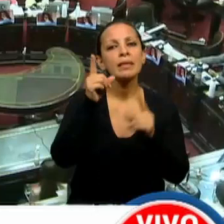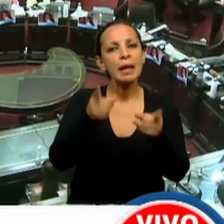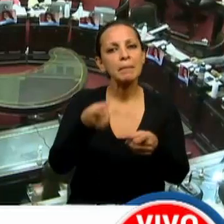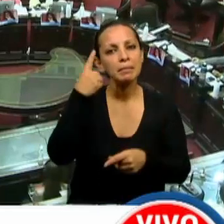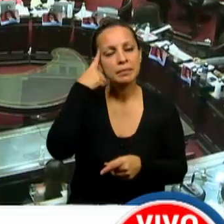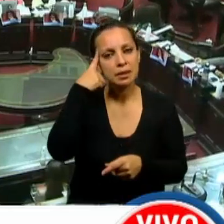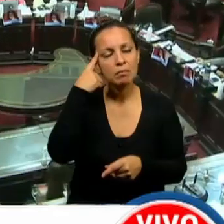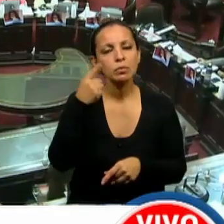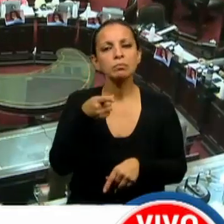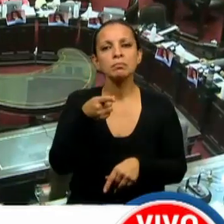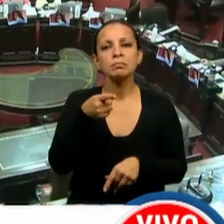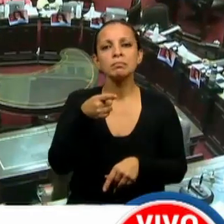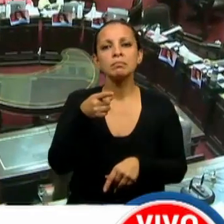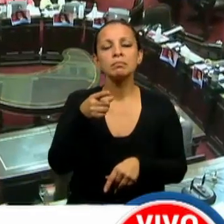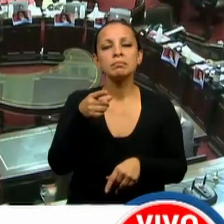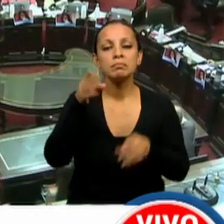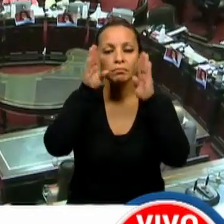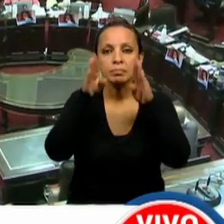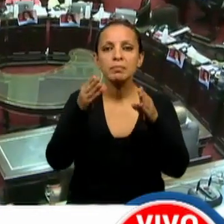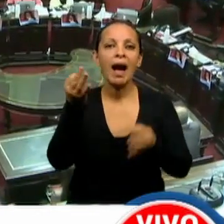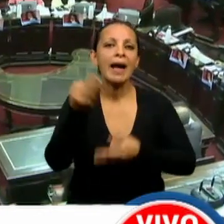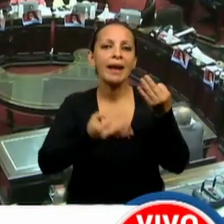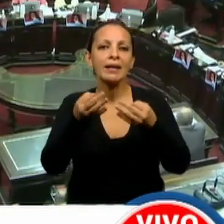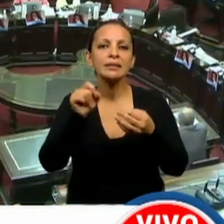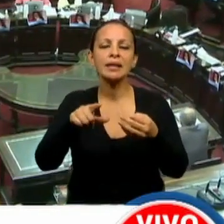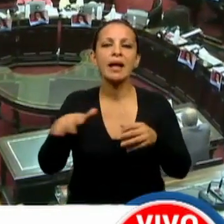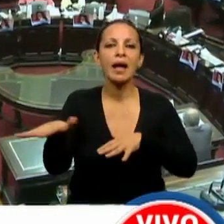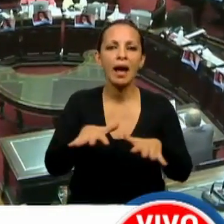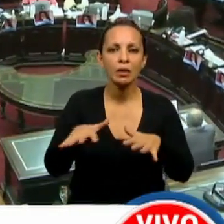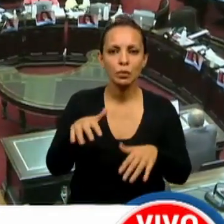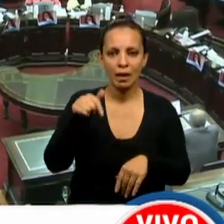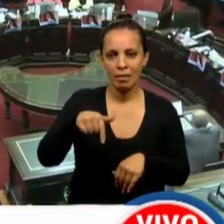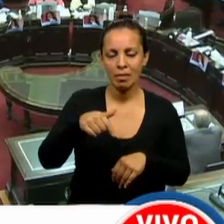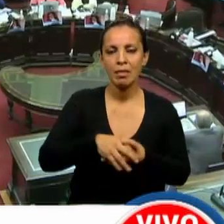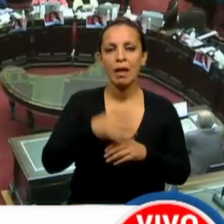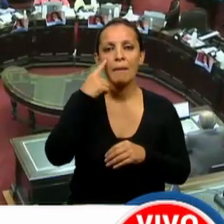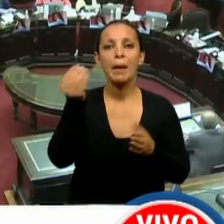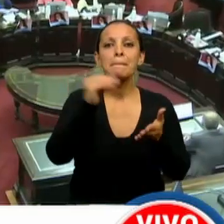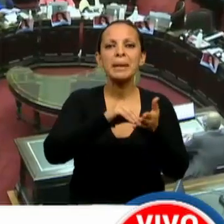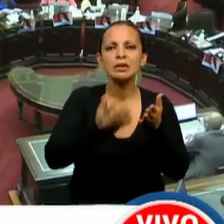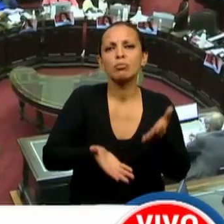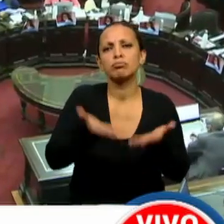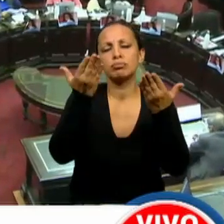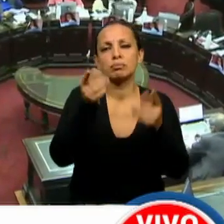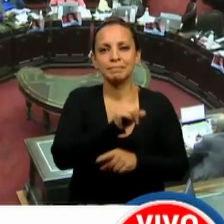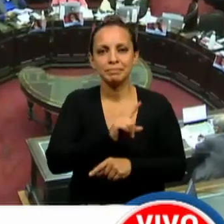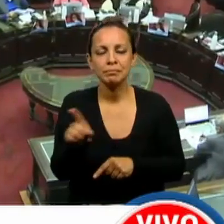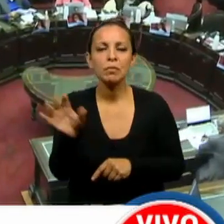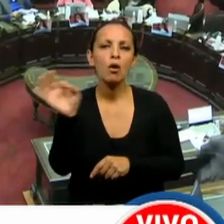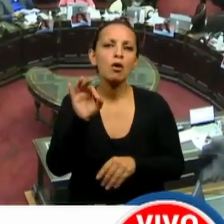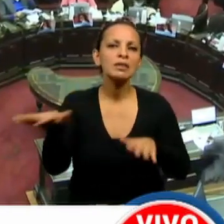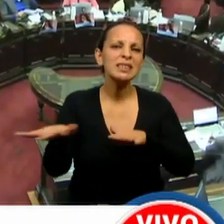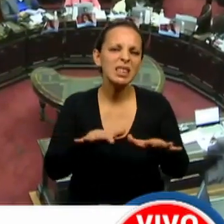cual ocurre en la actualidad, de transitar periodos de precios elevados de insumos u otras